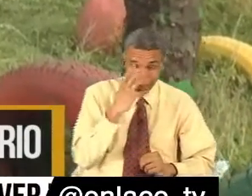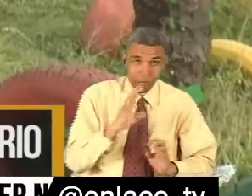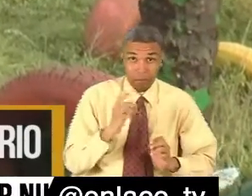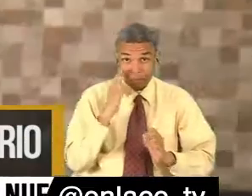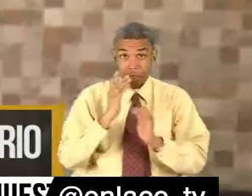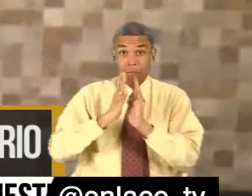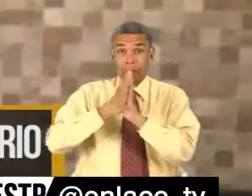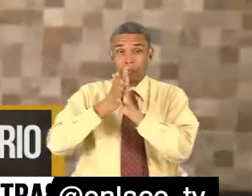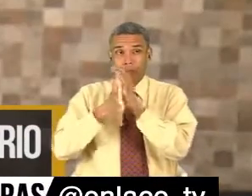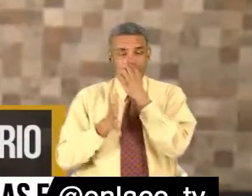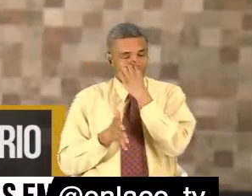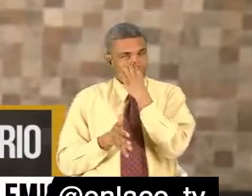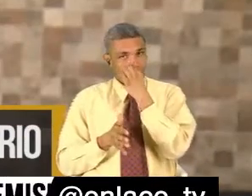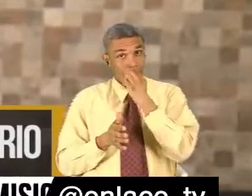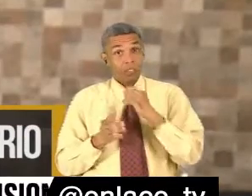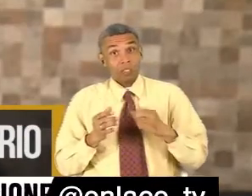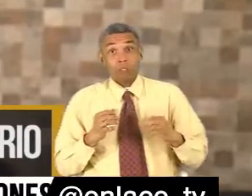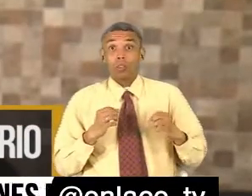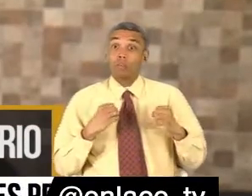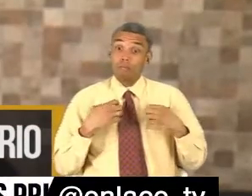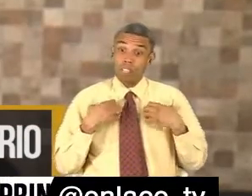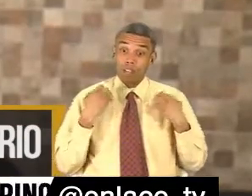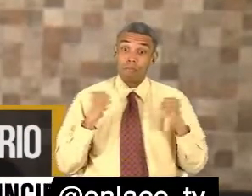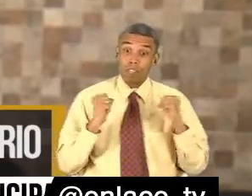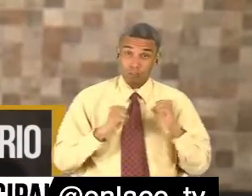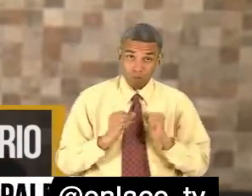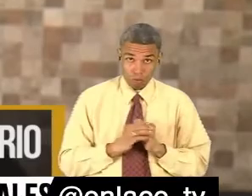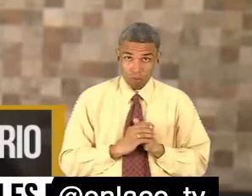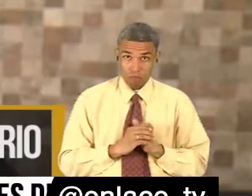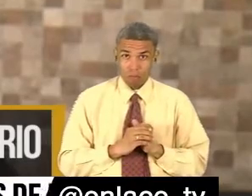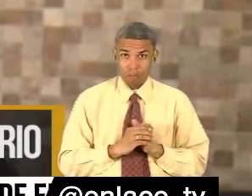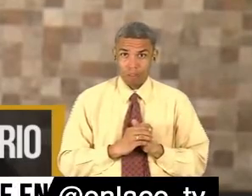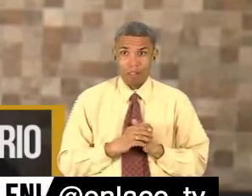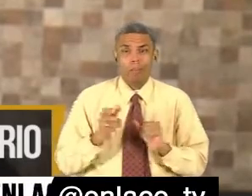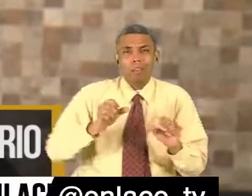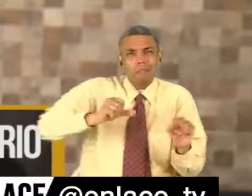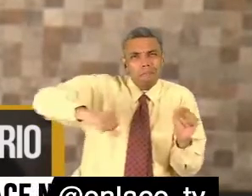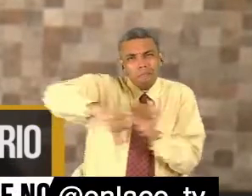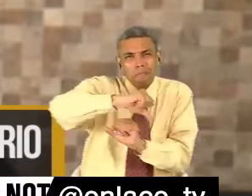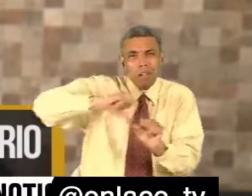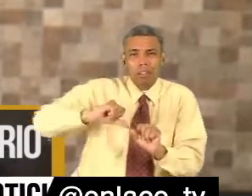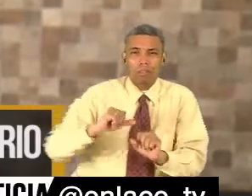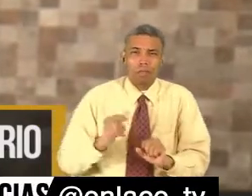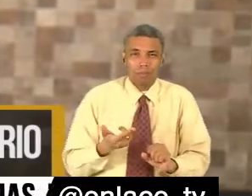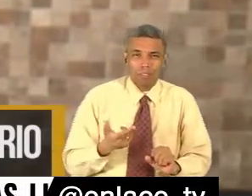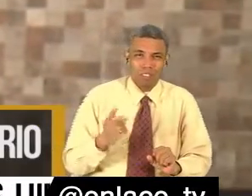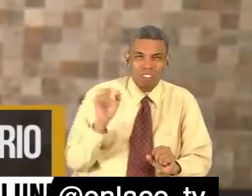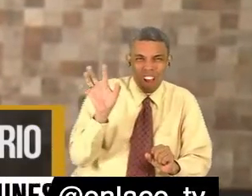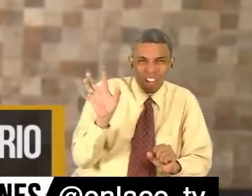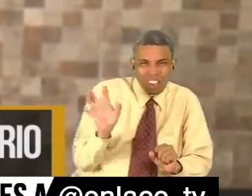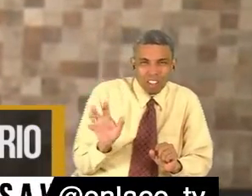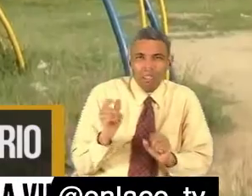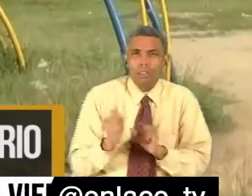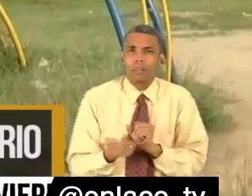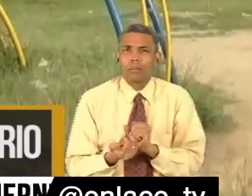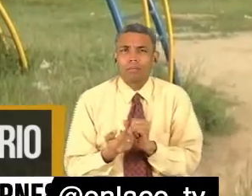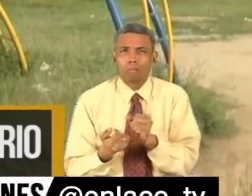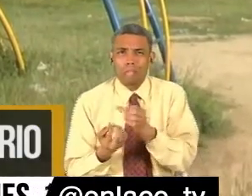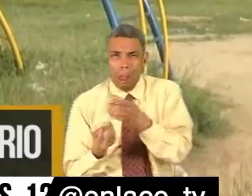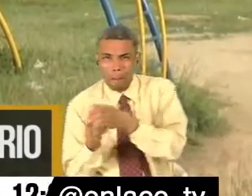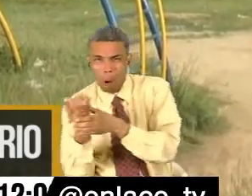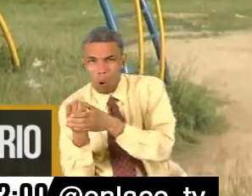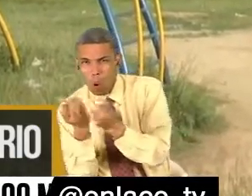tanto problemática, sino miedo para mis hijos, que el parque en ese momento es un deterioro muy, muy avanzado, de la maleza está muy alta.